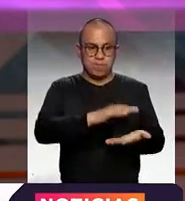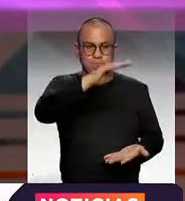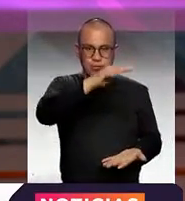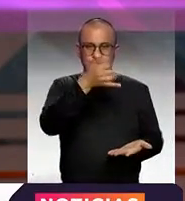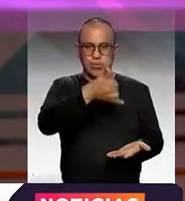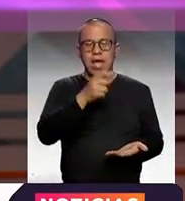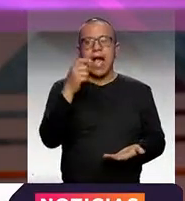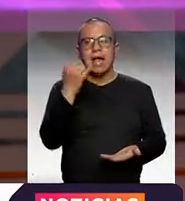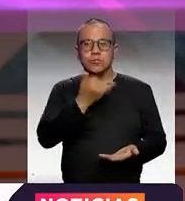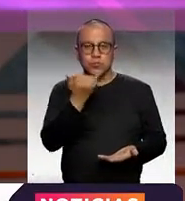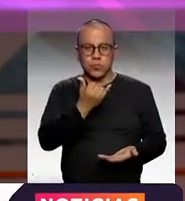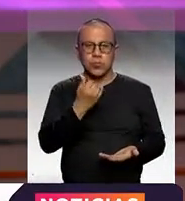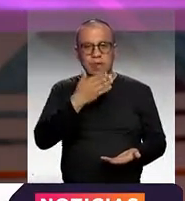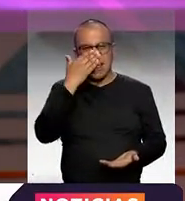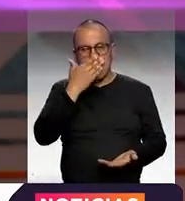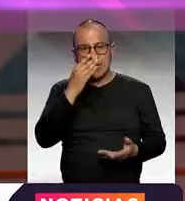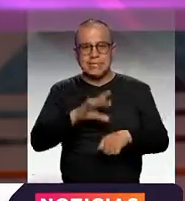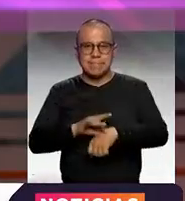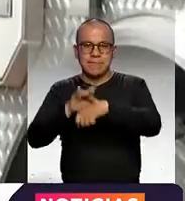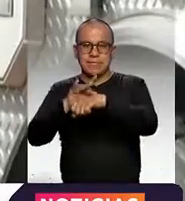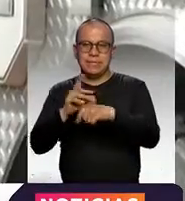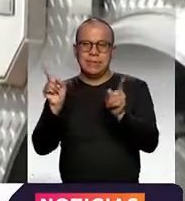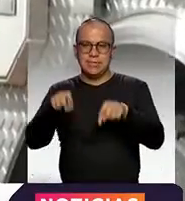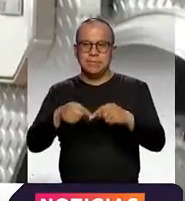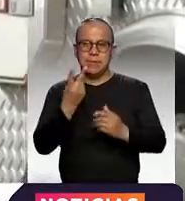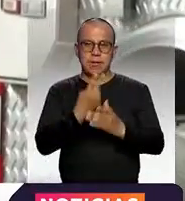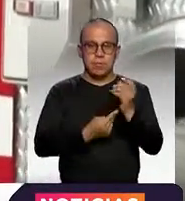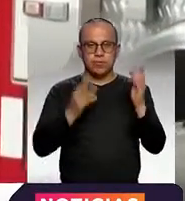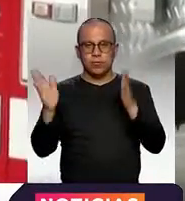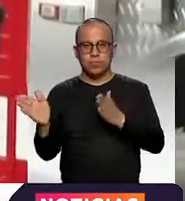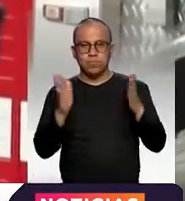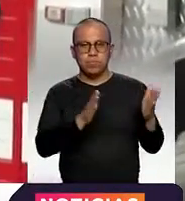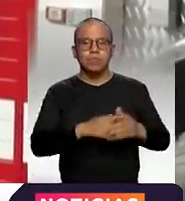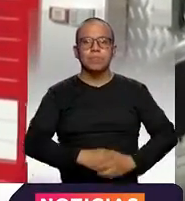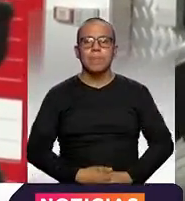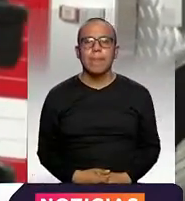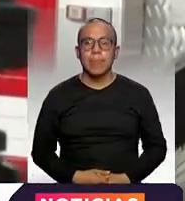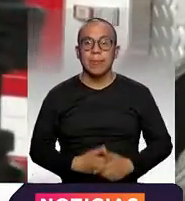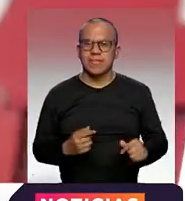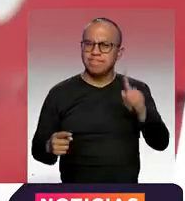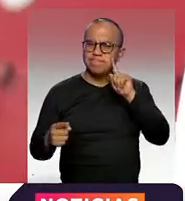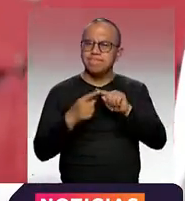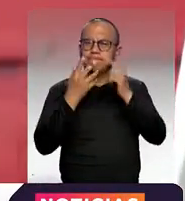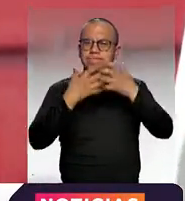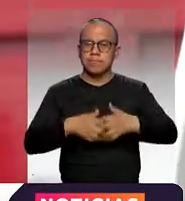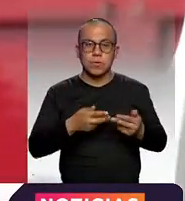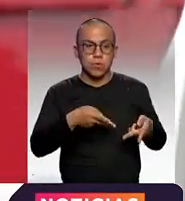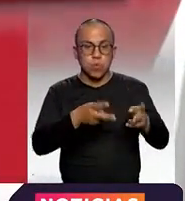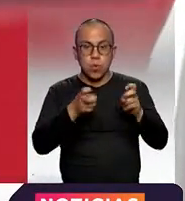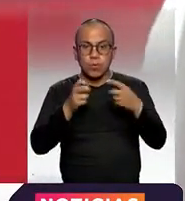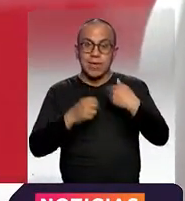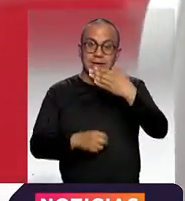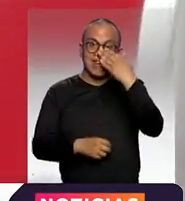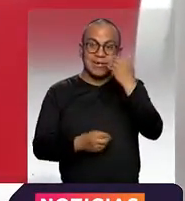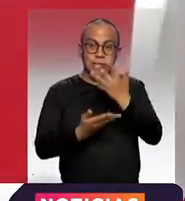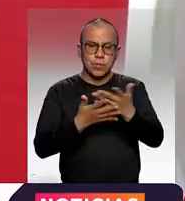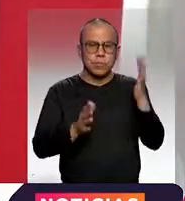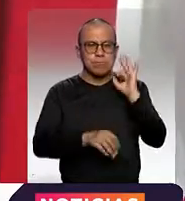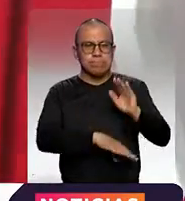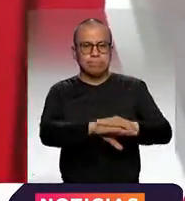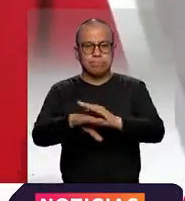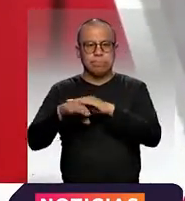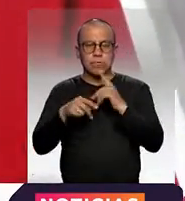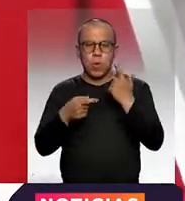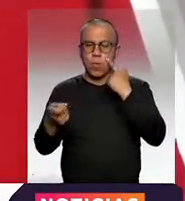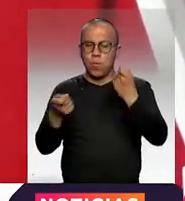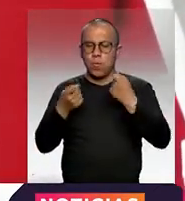gases industriales y medicinales. La iniciativa tiene como fin además la adquisición legal de estos elementos y brinda recomendaciones para